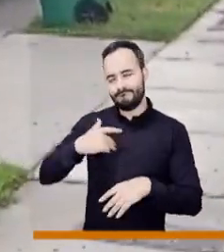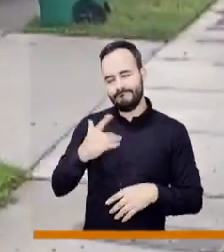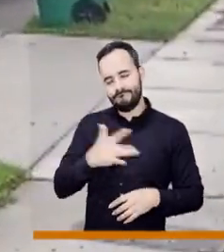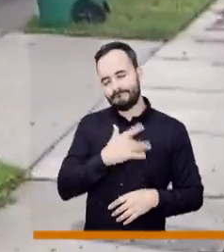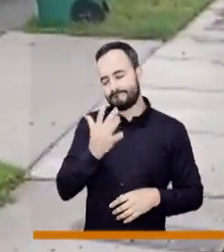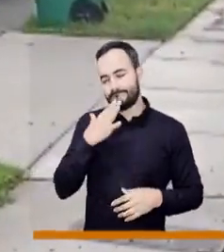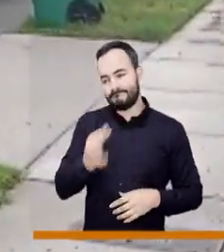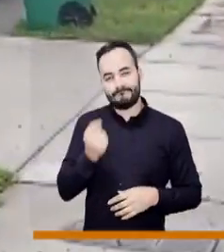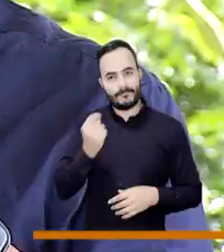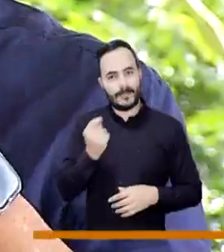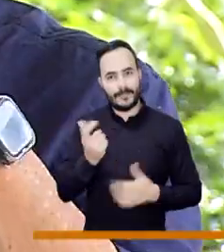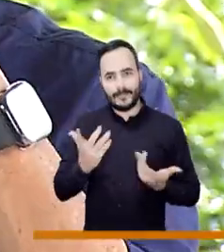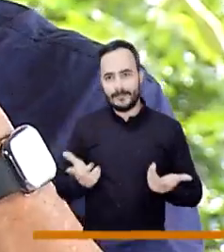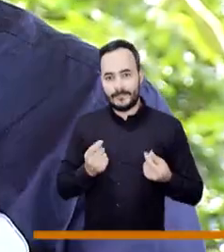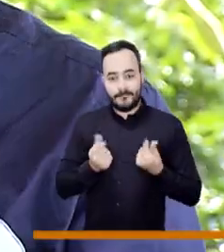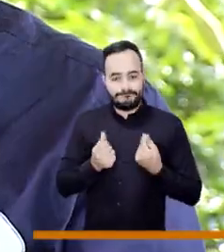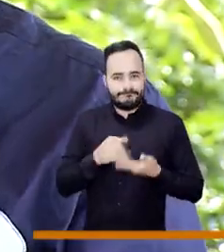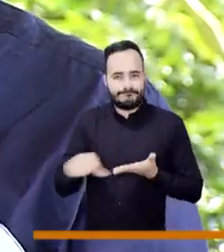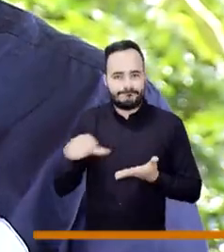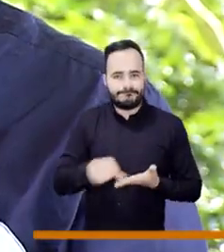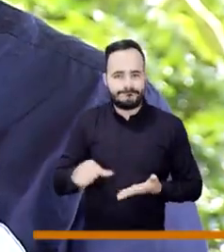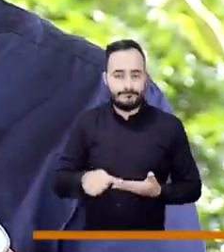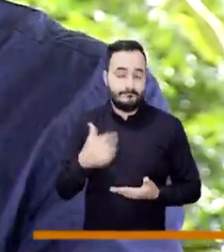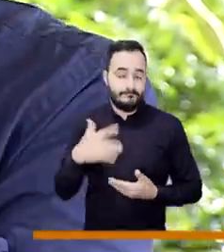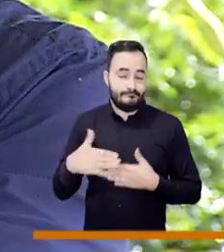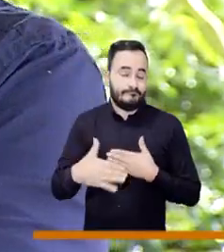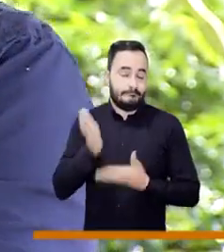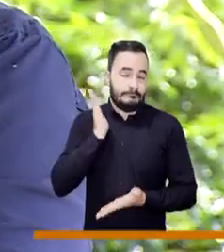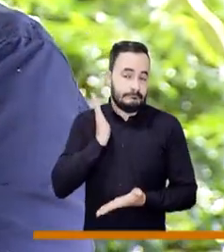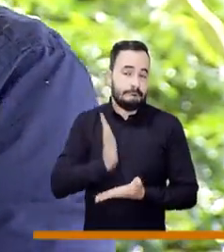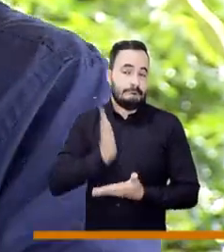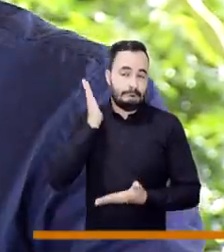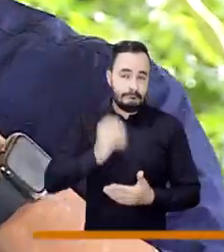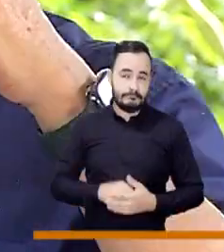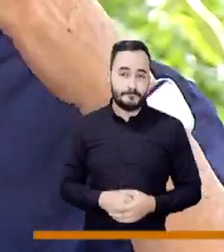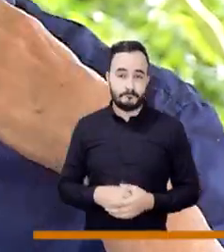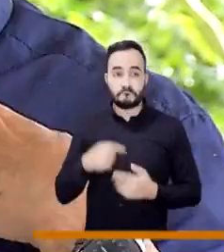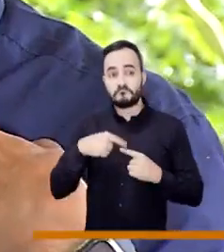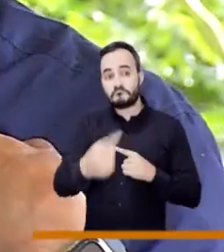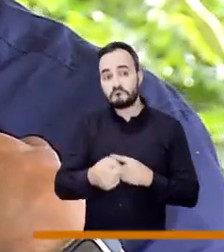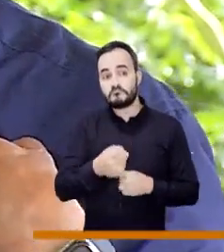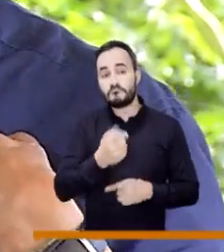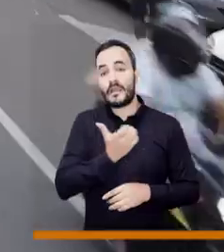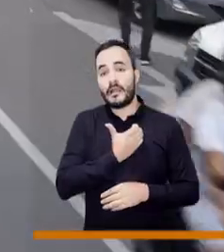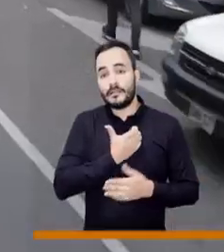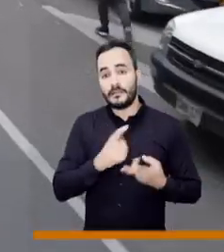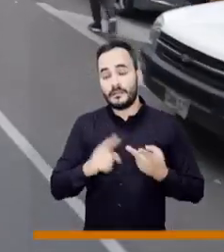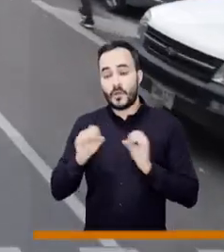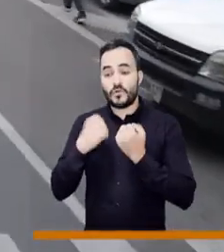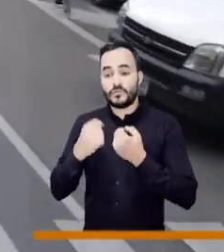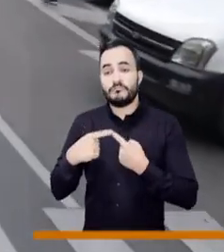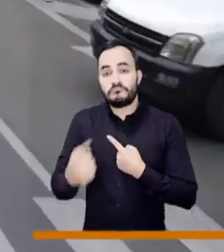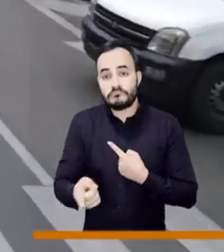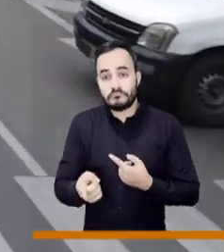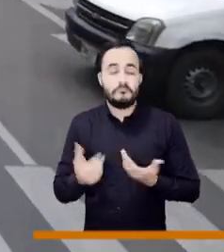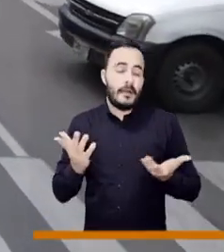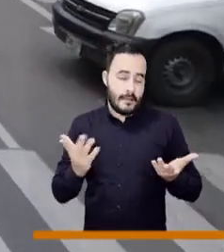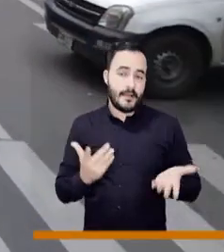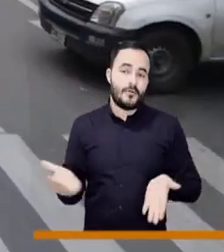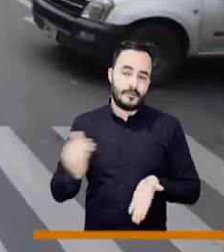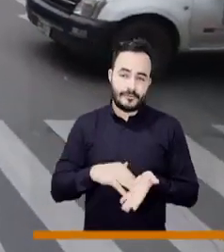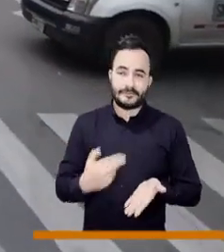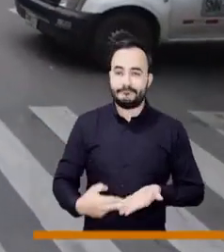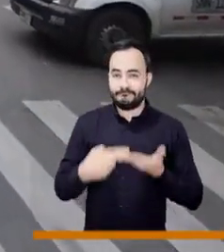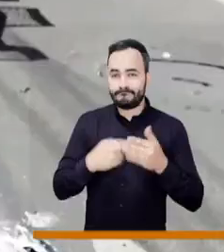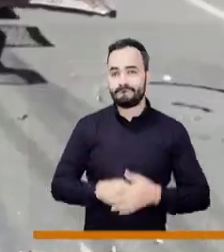está en riesgo financiero y el próximo alcalde y el próximo consejo, nosotros tenemos que volver a recuperar en varias.